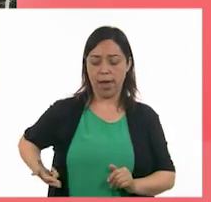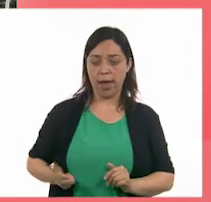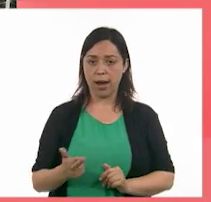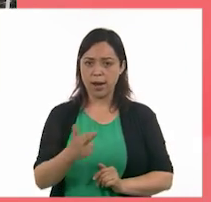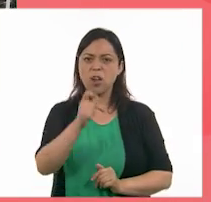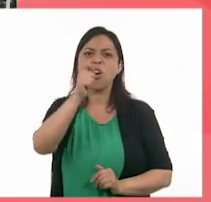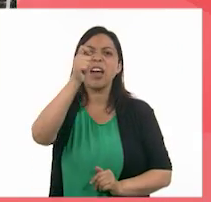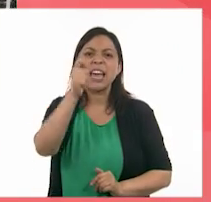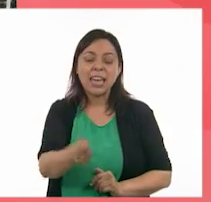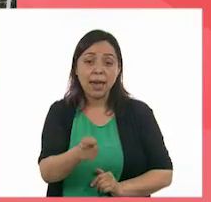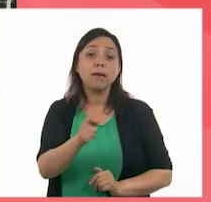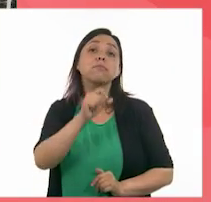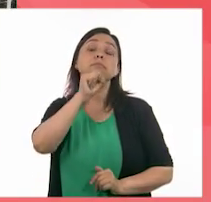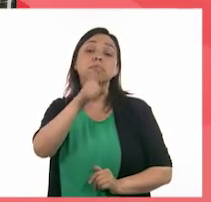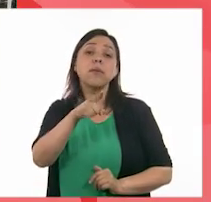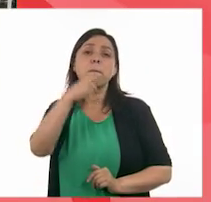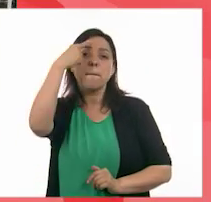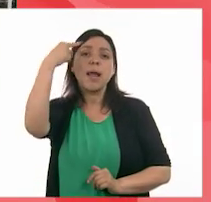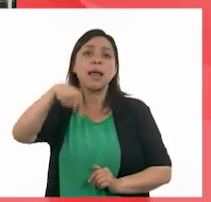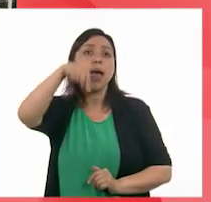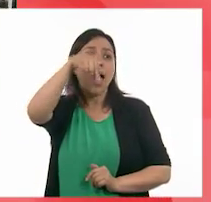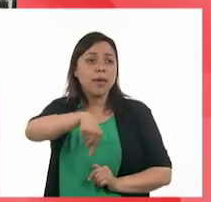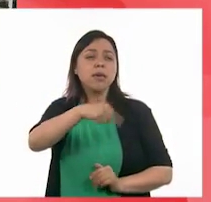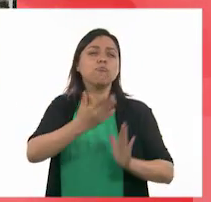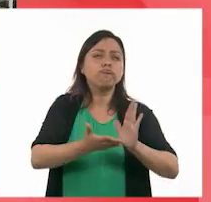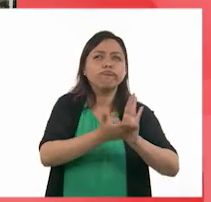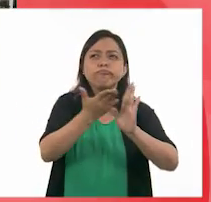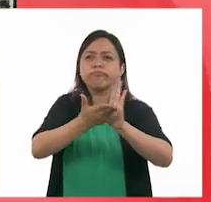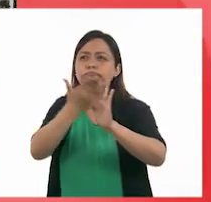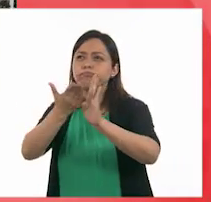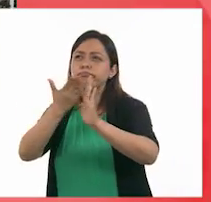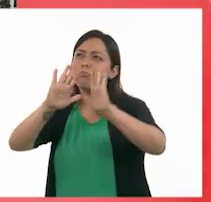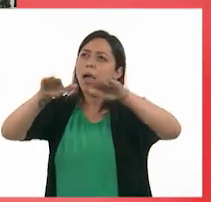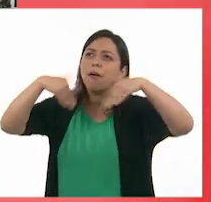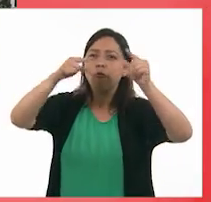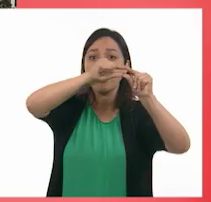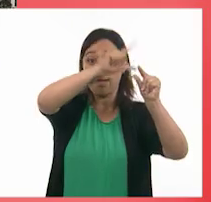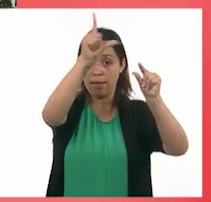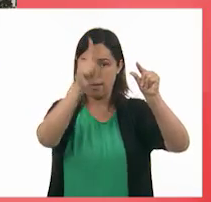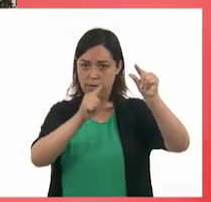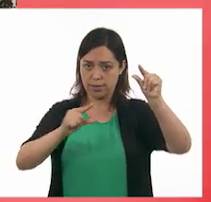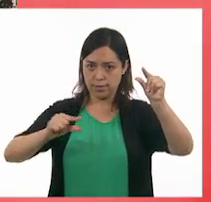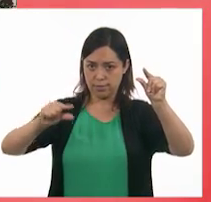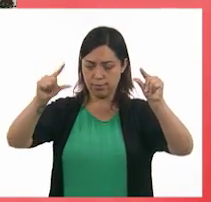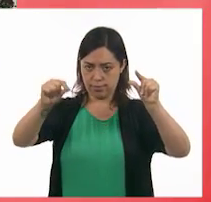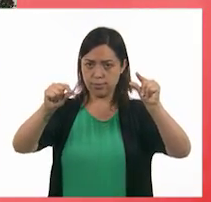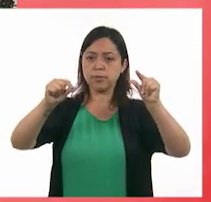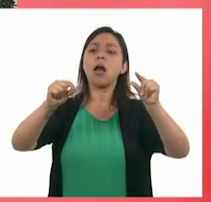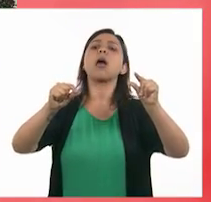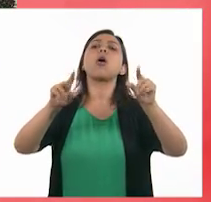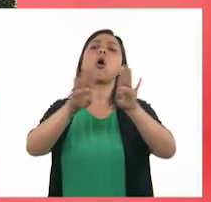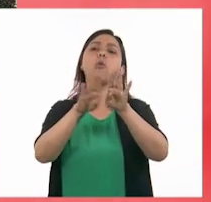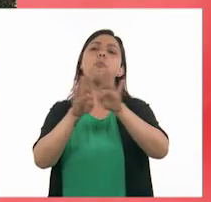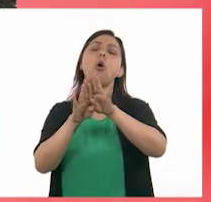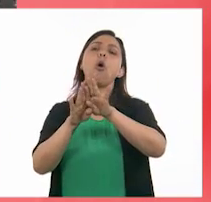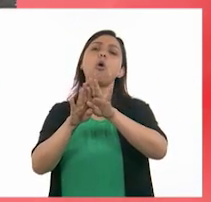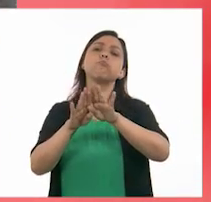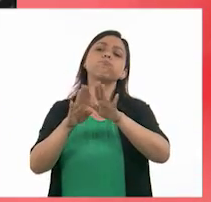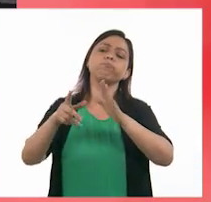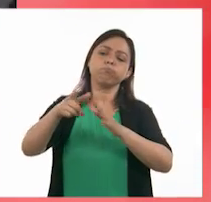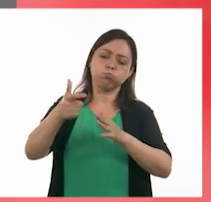también uno de los factores para que la mano de obra proveniente del interior de la República se viera beneficiada.